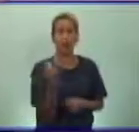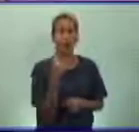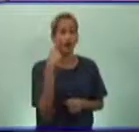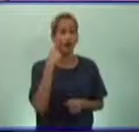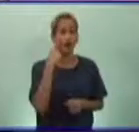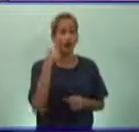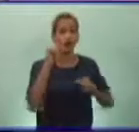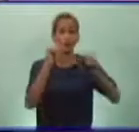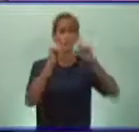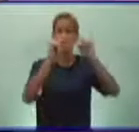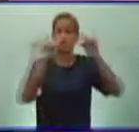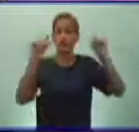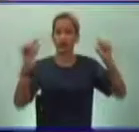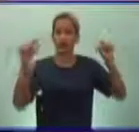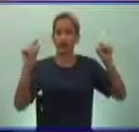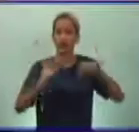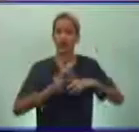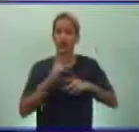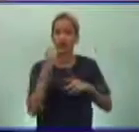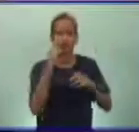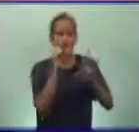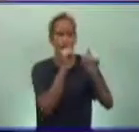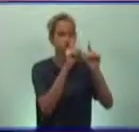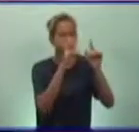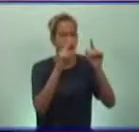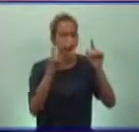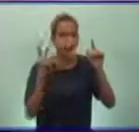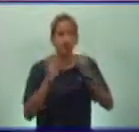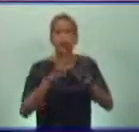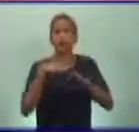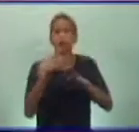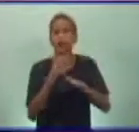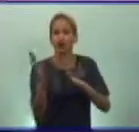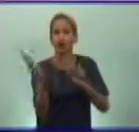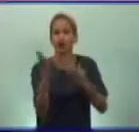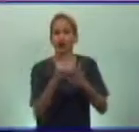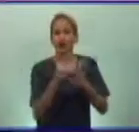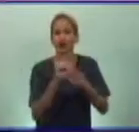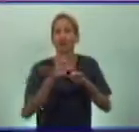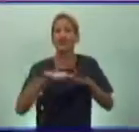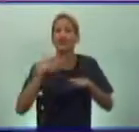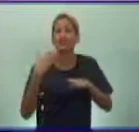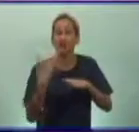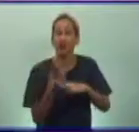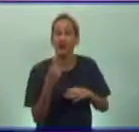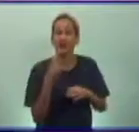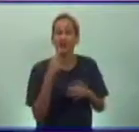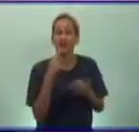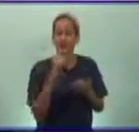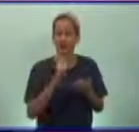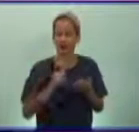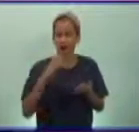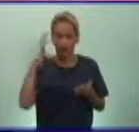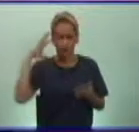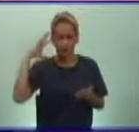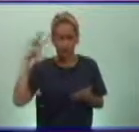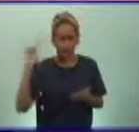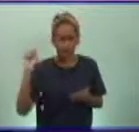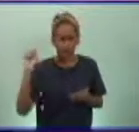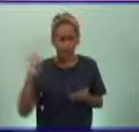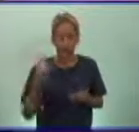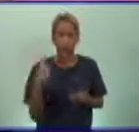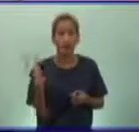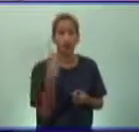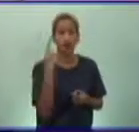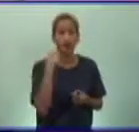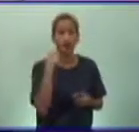bien cada detalle, luego se la quito y después les dicto. ¿Comprendieron? Veamos la